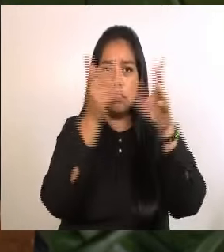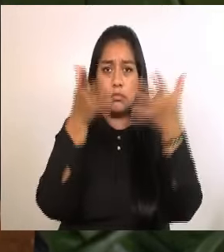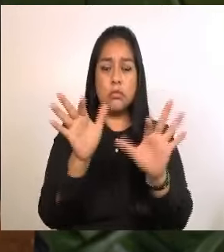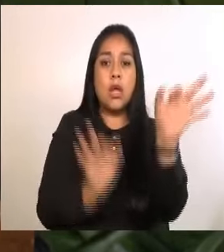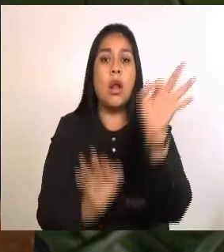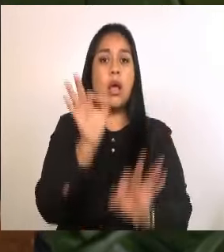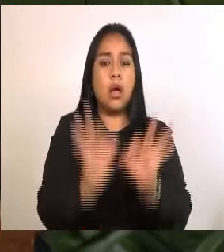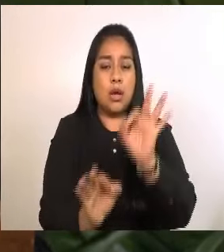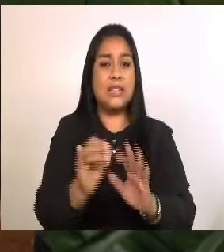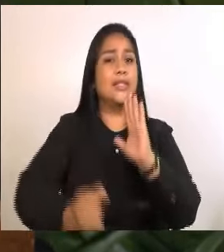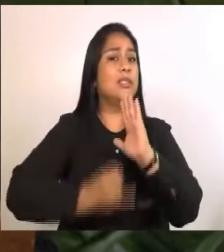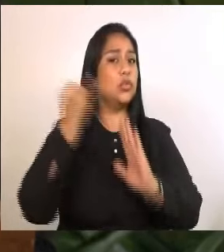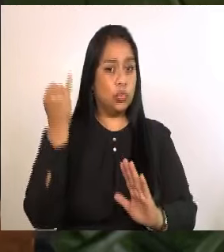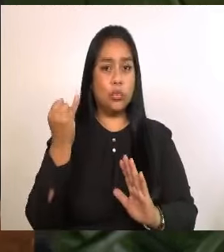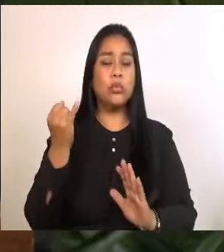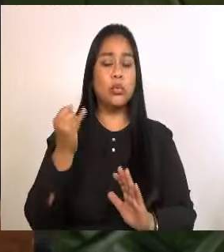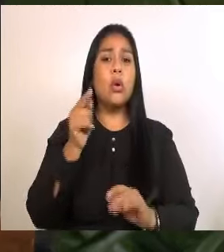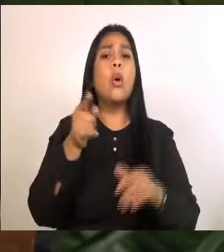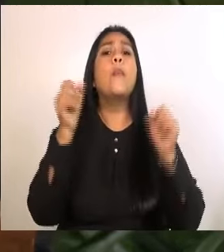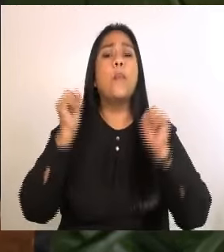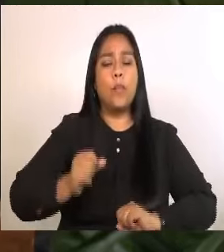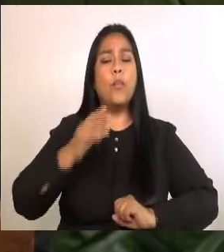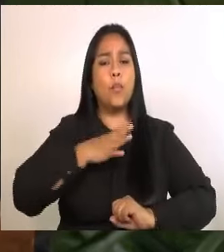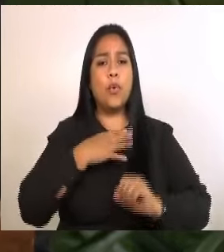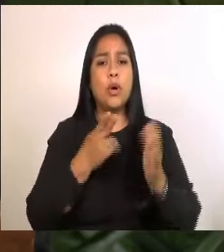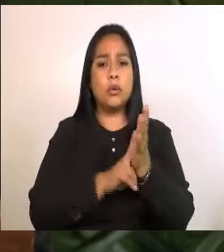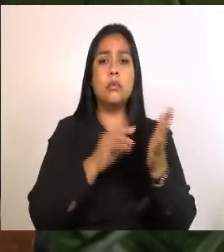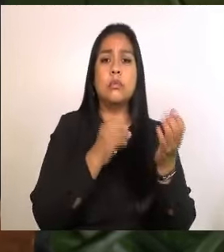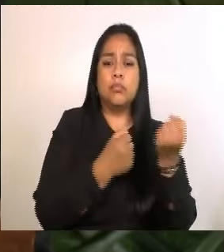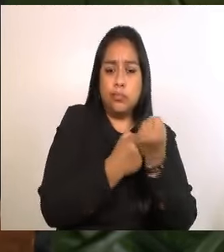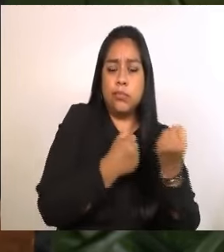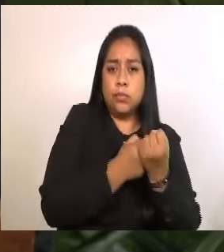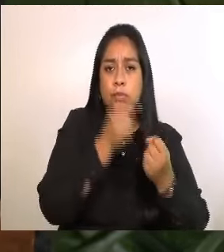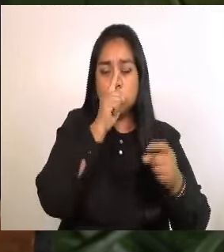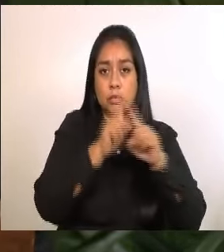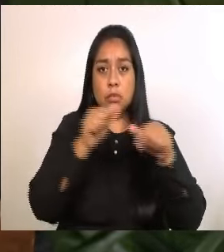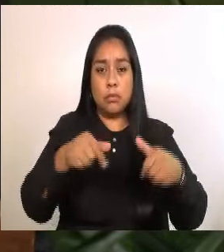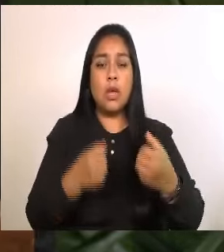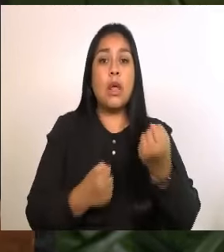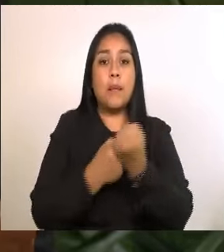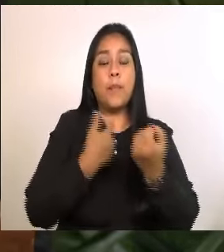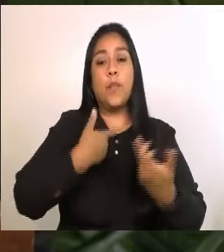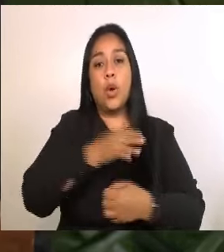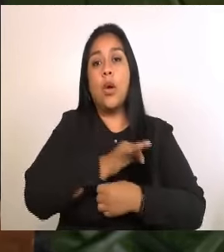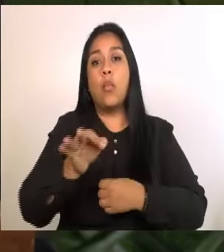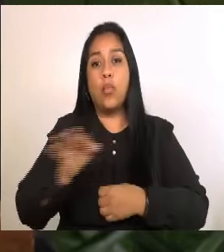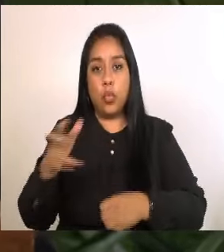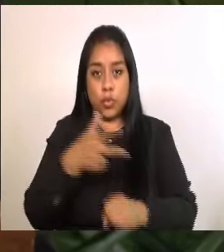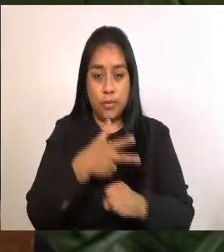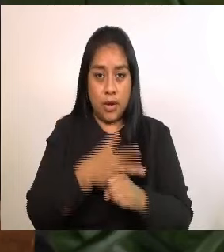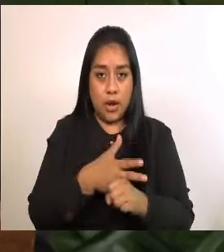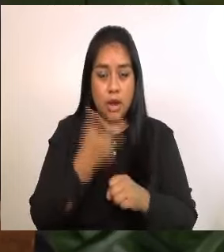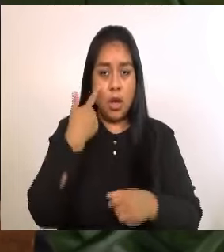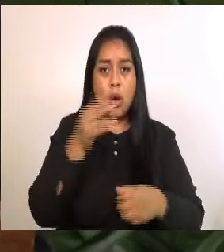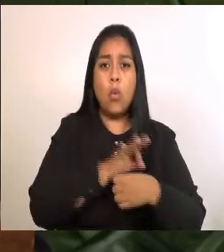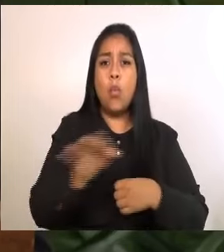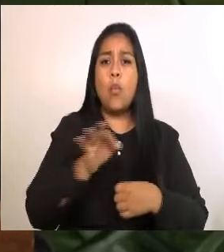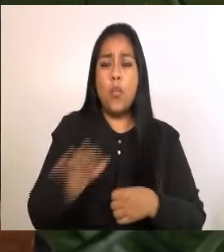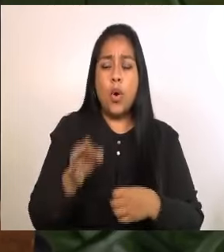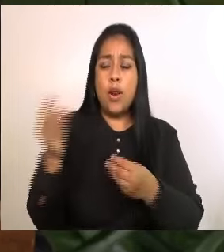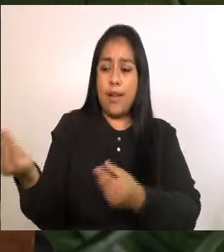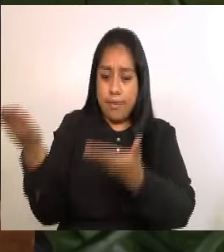judicializados injustamente, pueden encontrar un apoyo y un respaldo en el pueblo de Guatemala, un pueblo que les